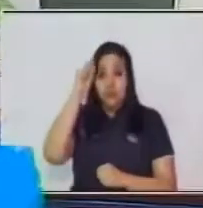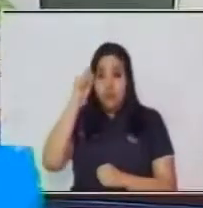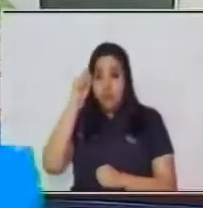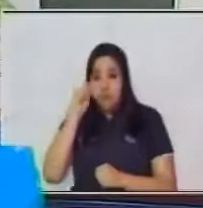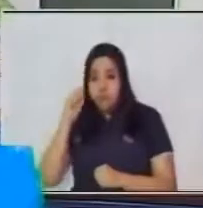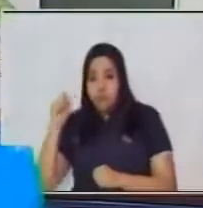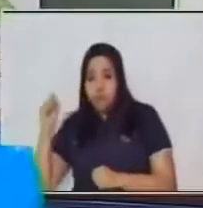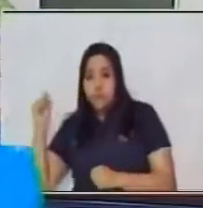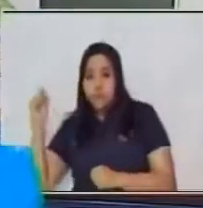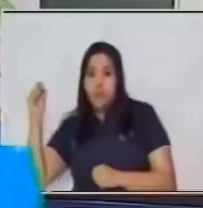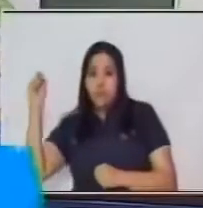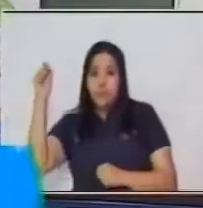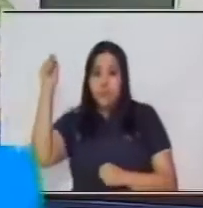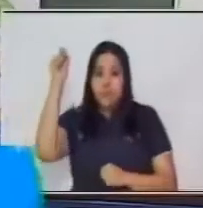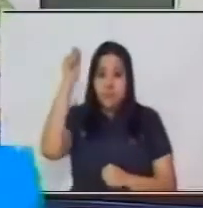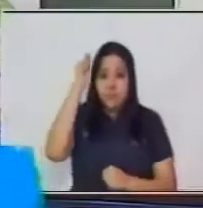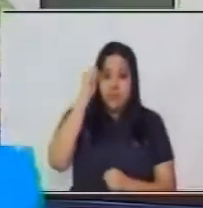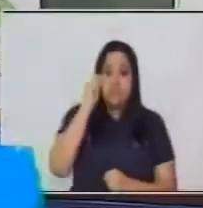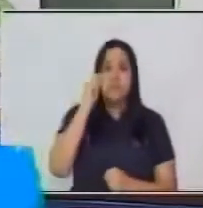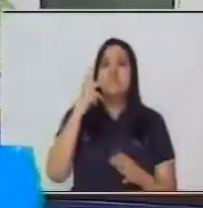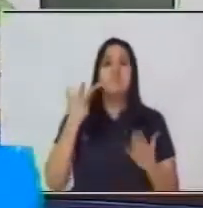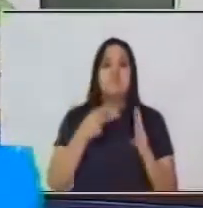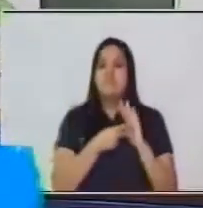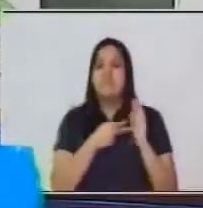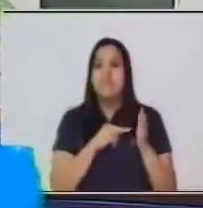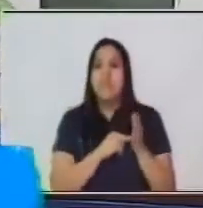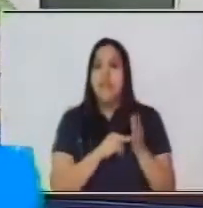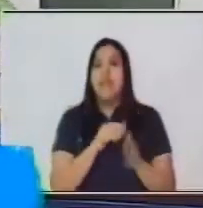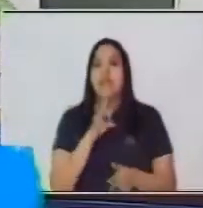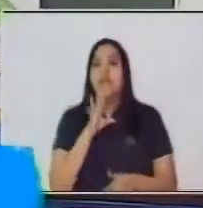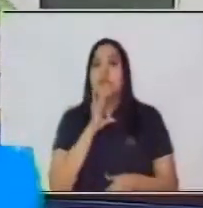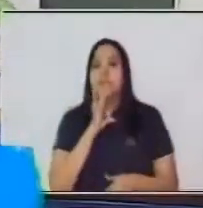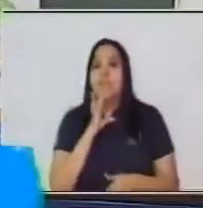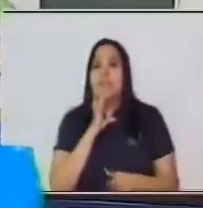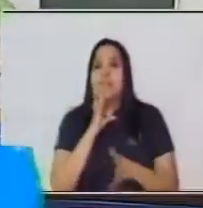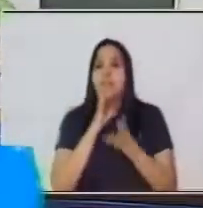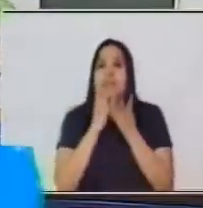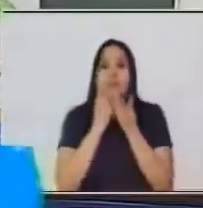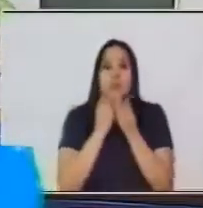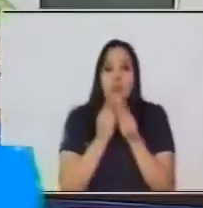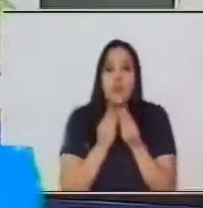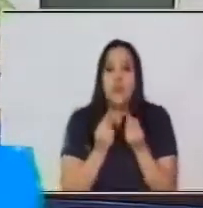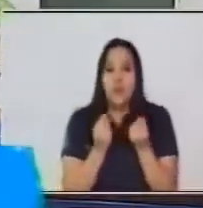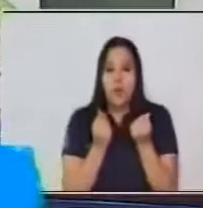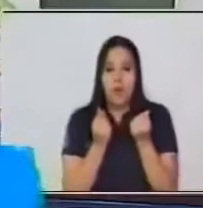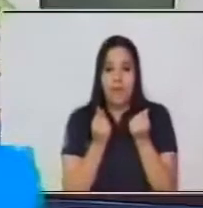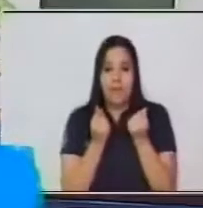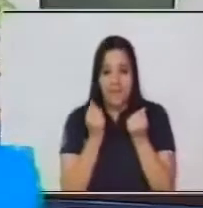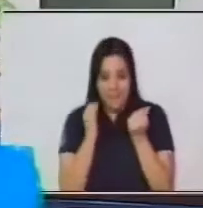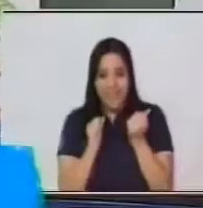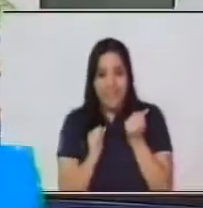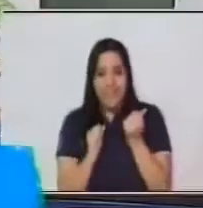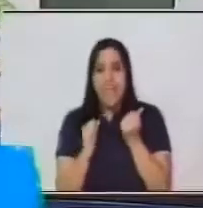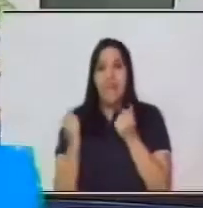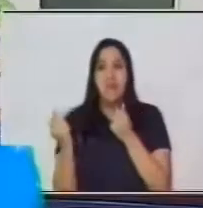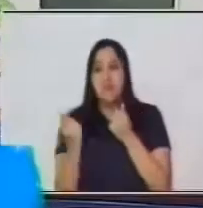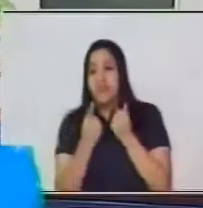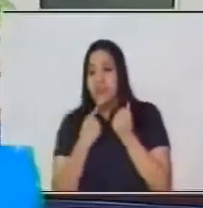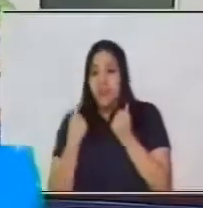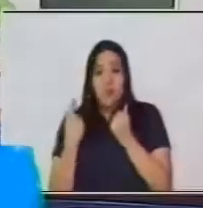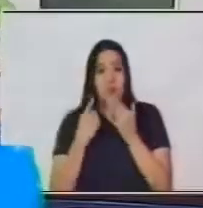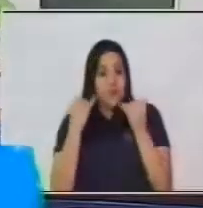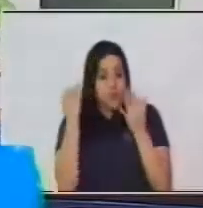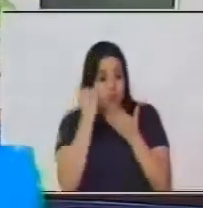continuas, quiere decir que el personaje está hablando en voz baja. Entonces todo lo que dibujes a partir de